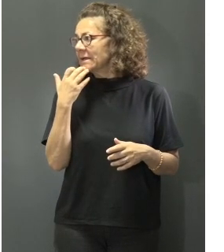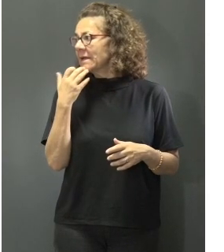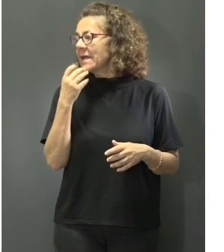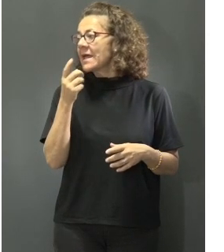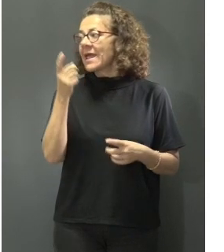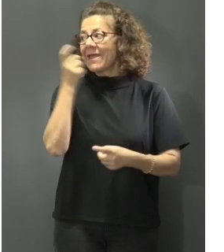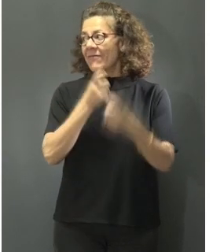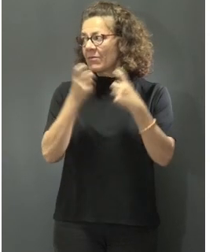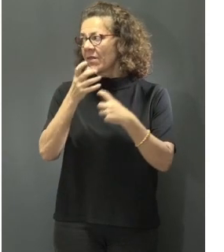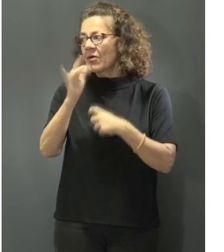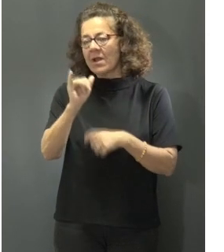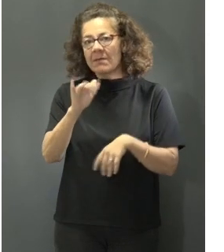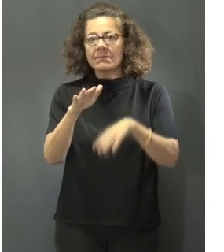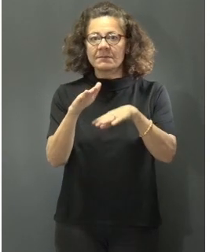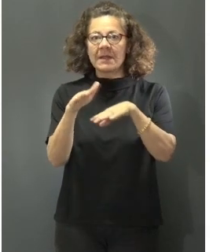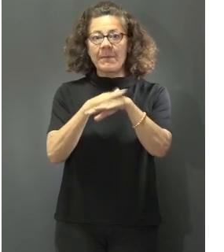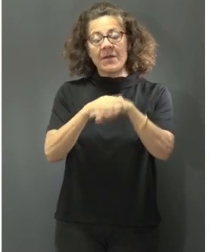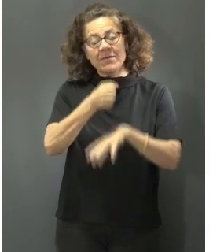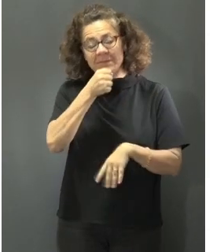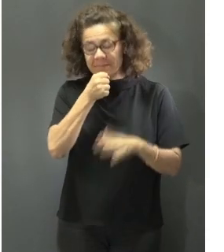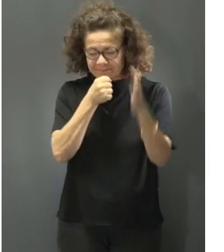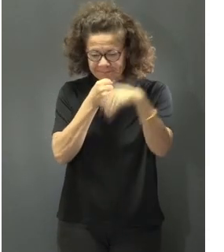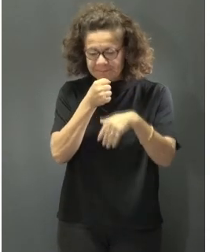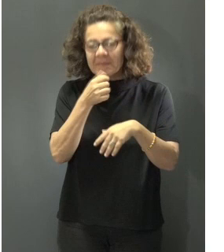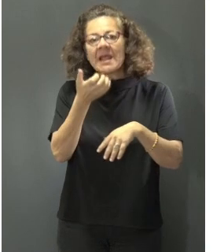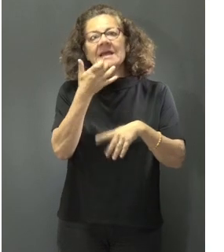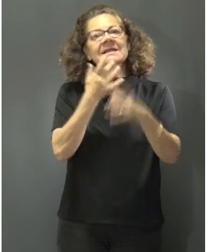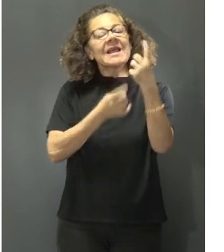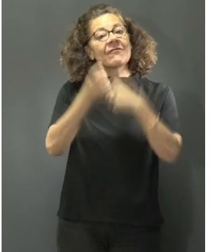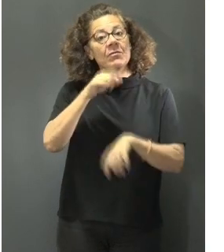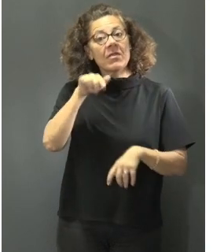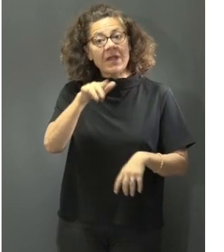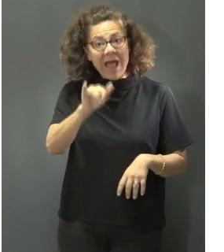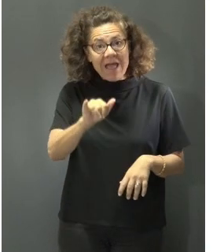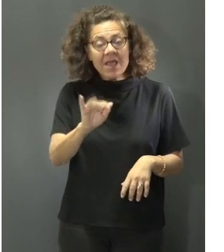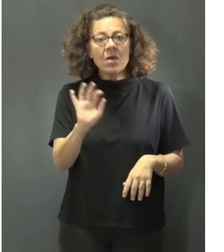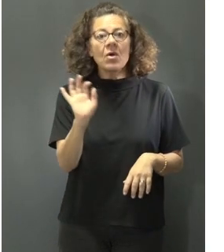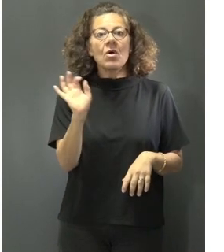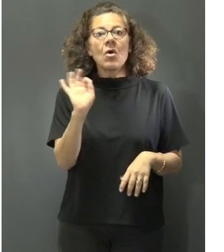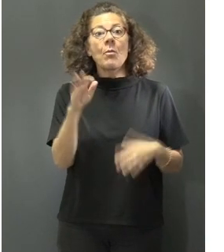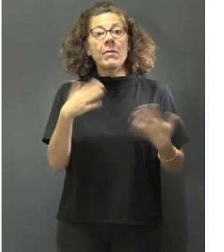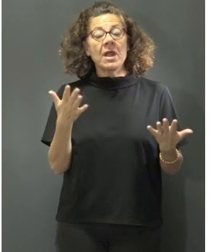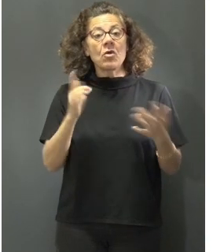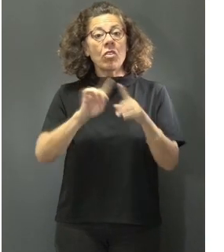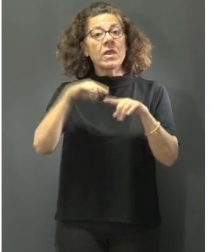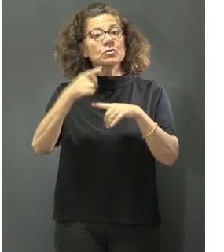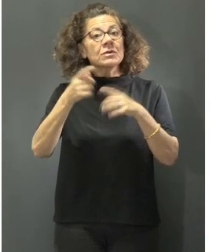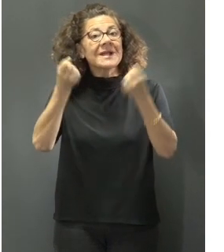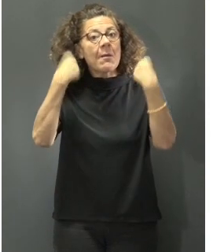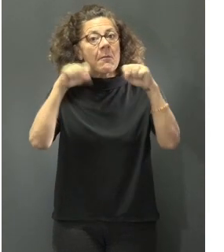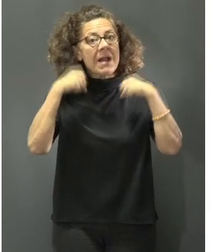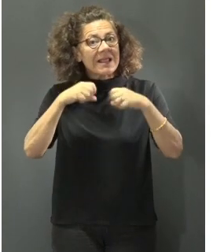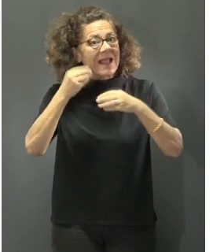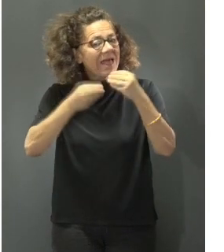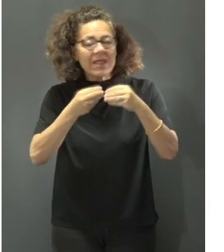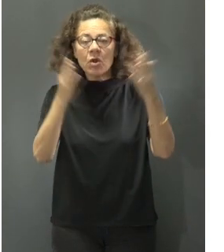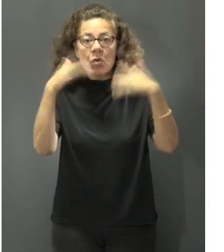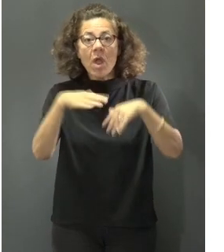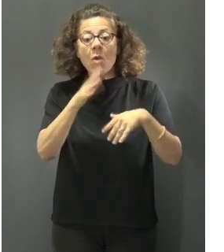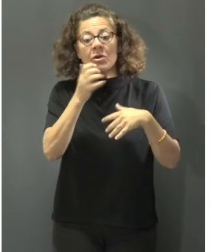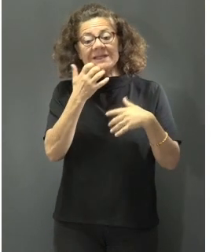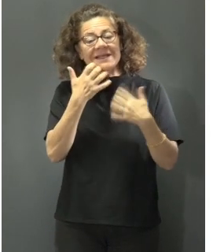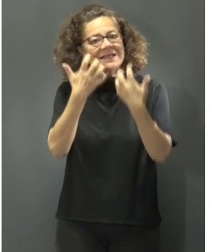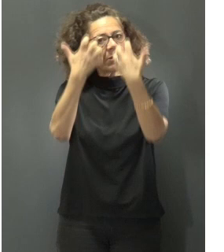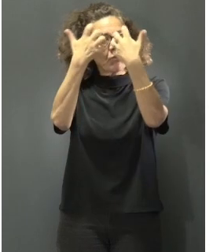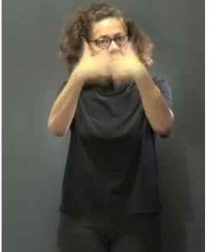hacerlo, si tenemos mucha información sobre cómo hacerlo, pero luego no tenemos la práctica de hacerlo, porque si se automatizara